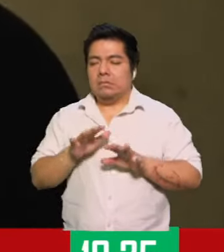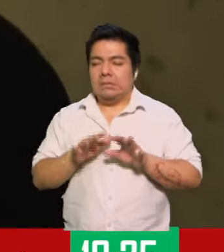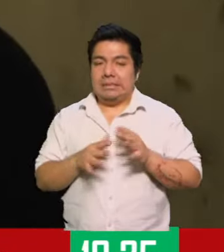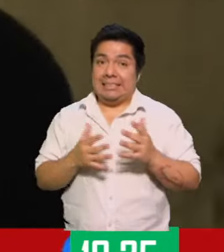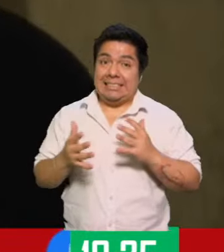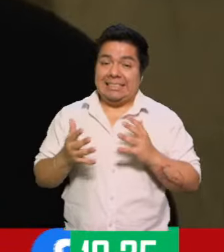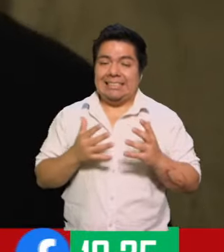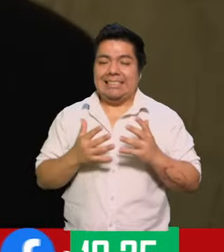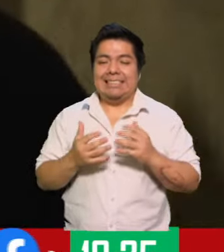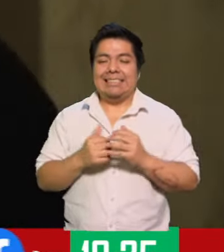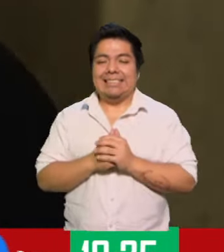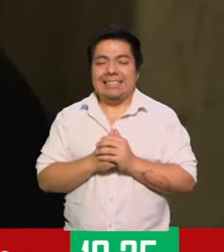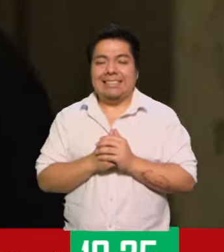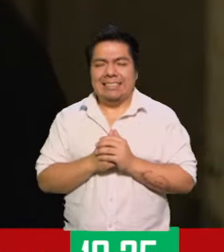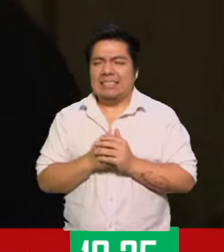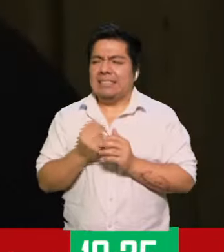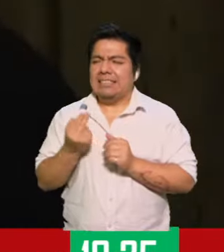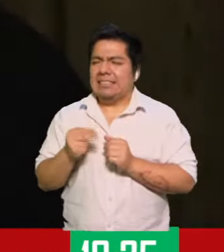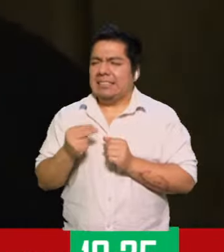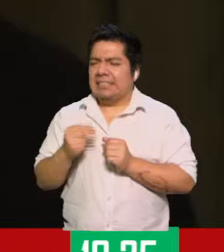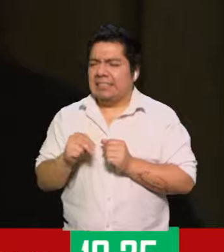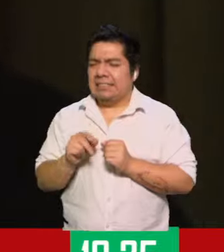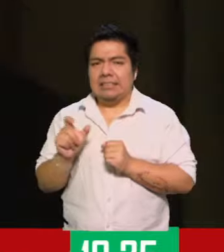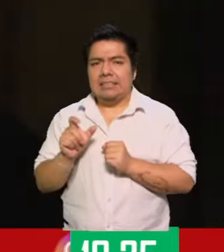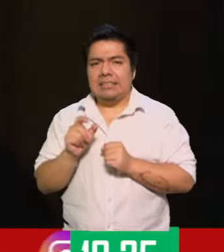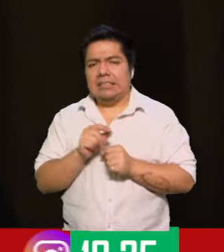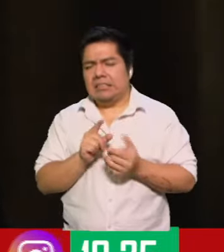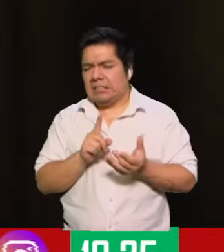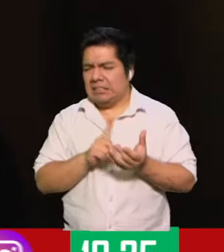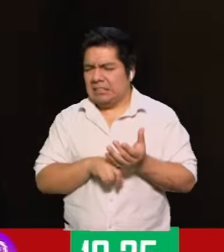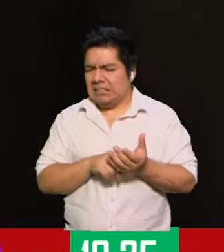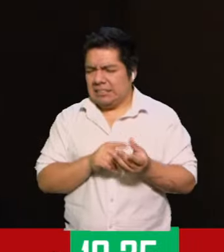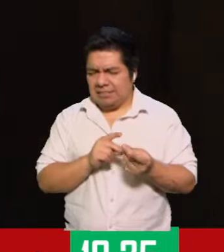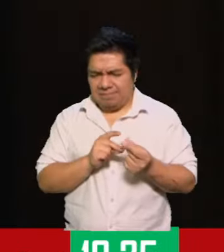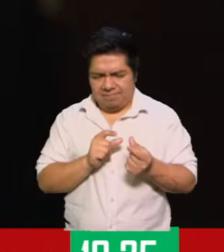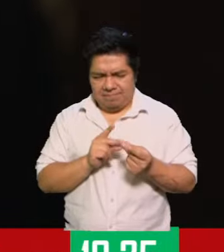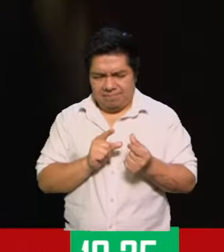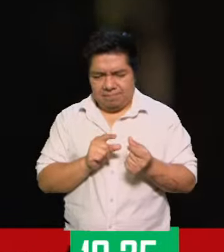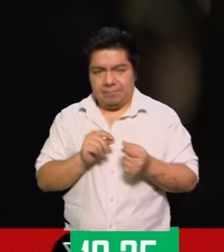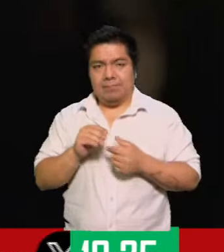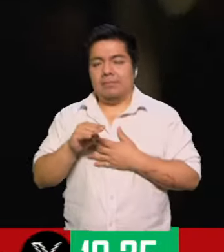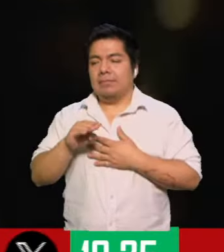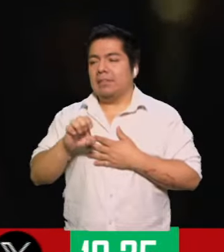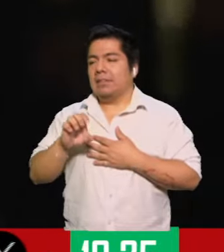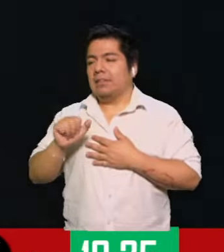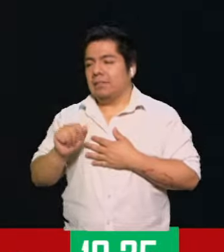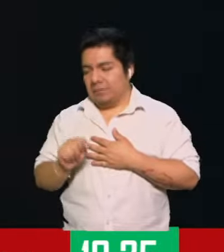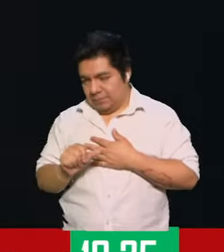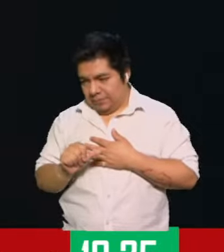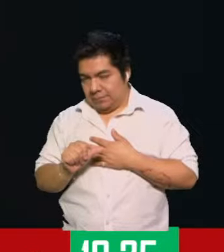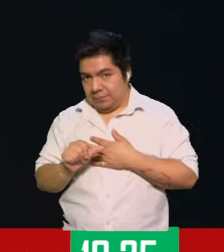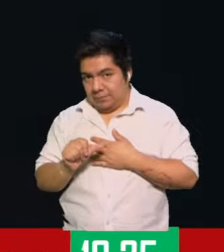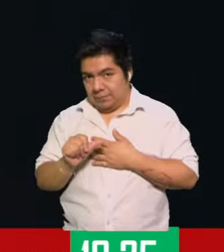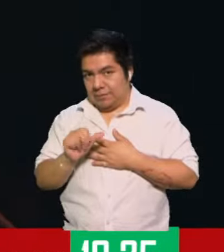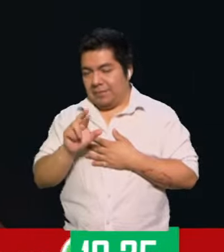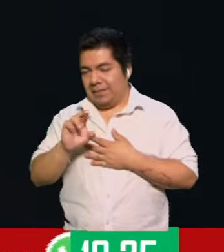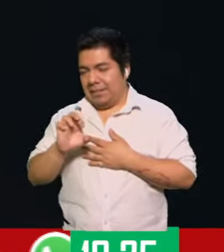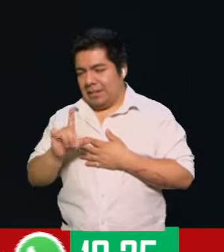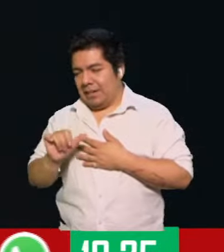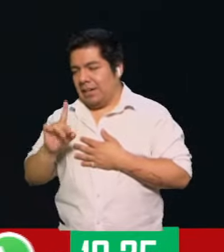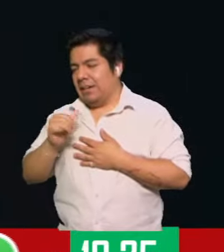de medio terap llaman esto cuando está dentro de adentro de la meta fix meta meta